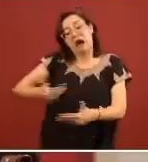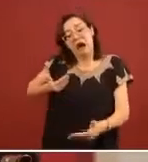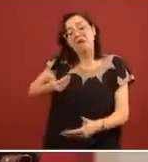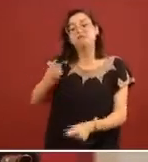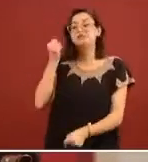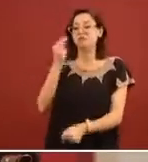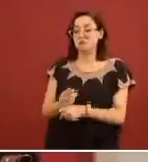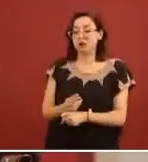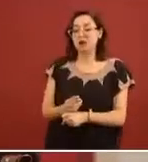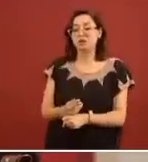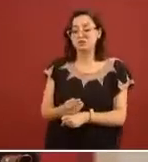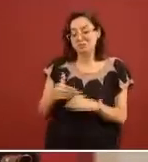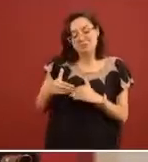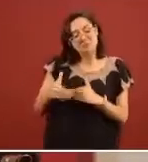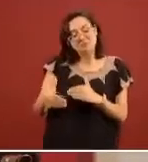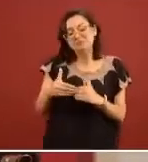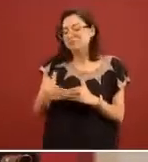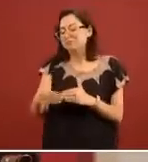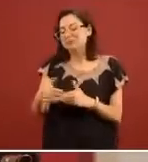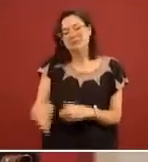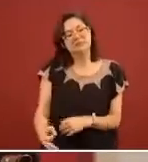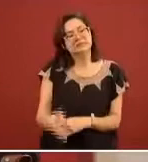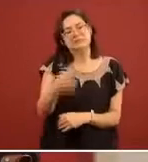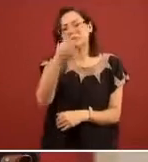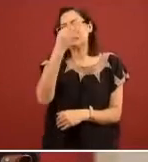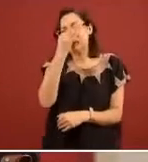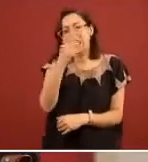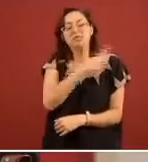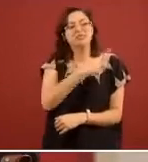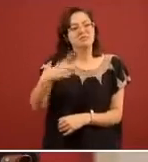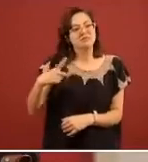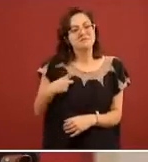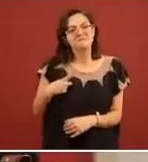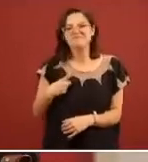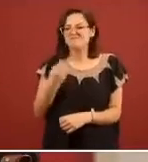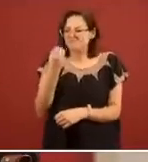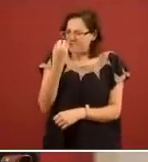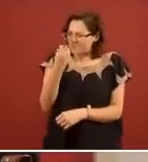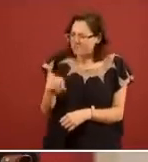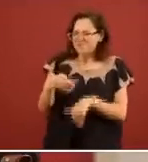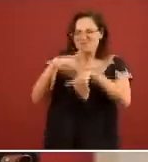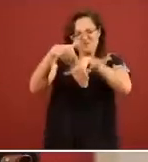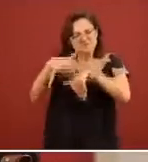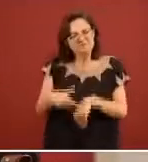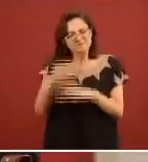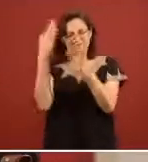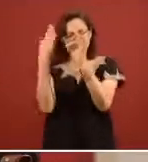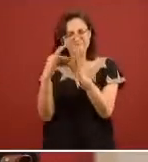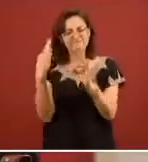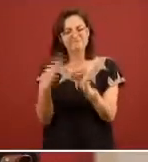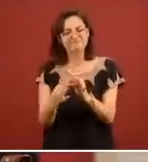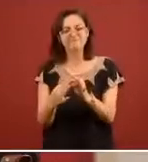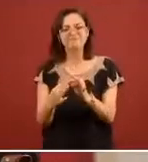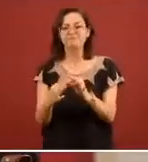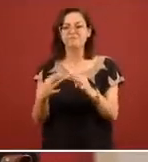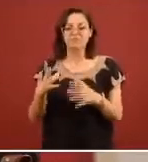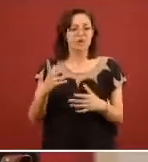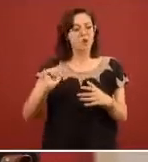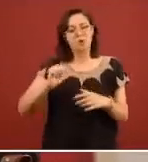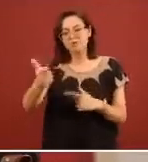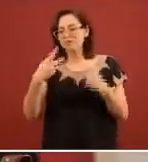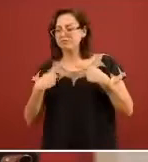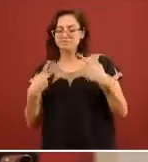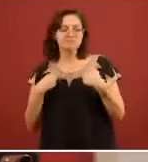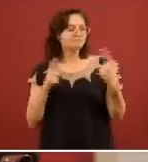hoy, nos quedan muy pocos días para hacerlo enérgicamente y evitar estar en contacto con